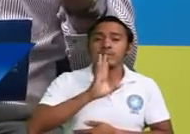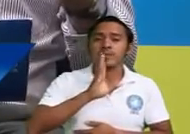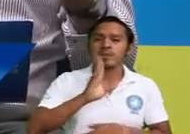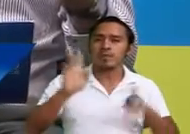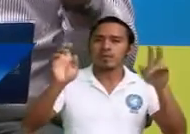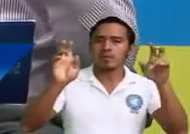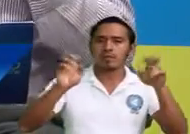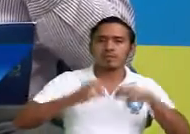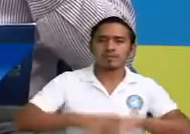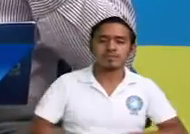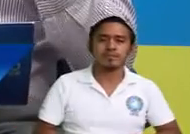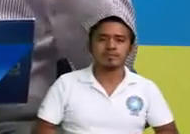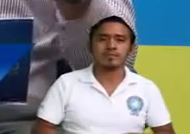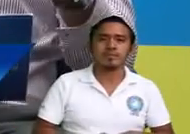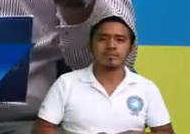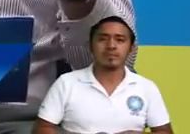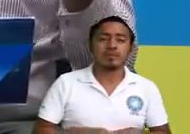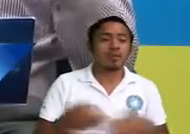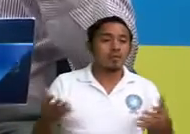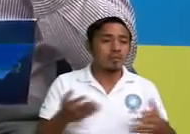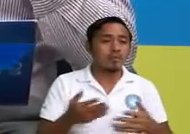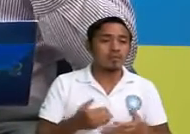sobre